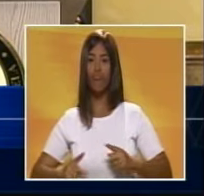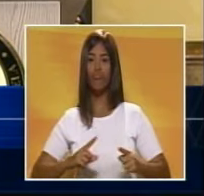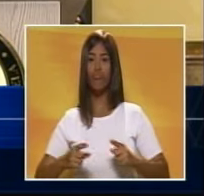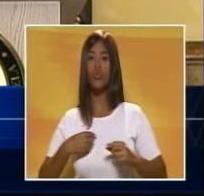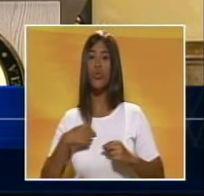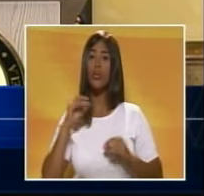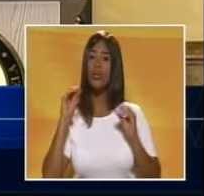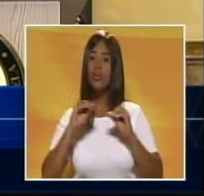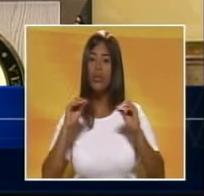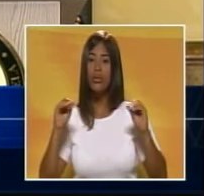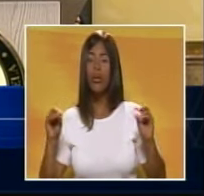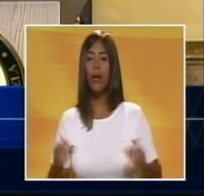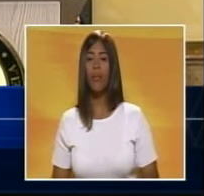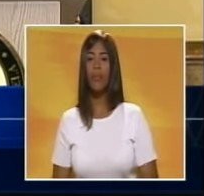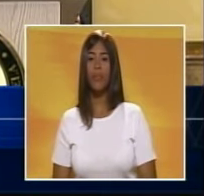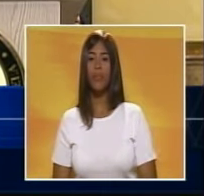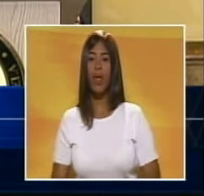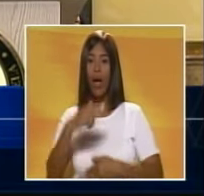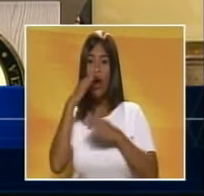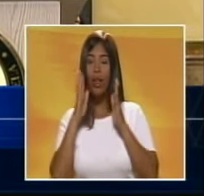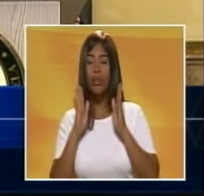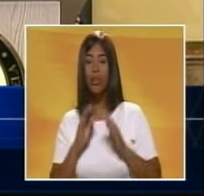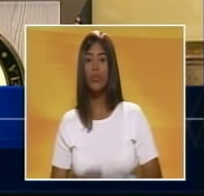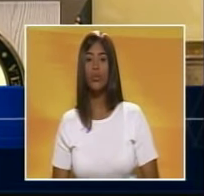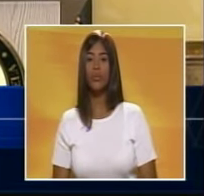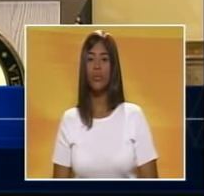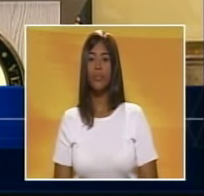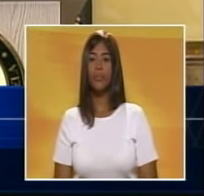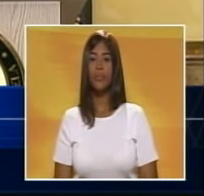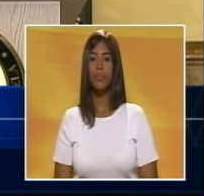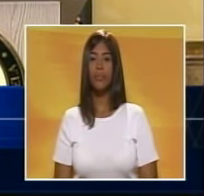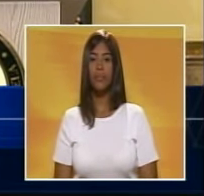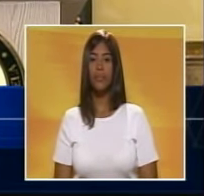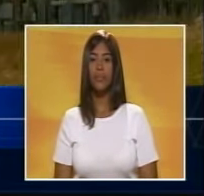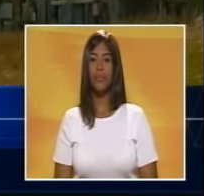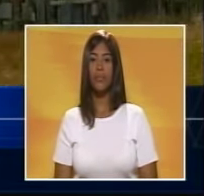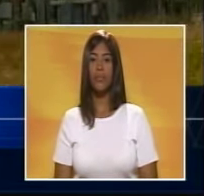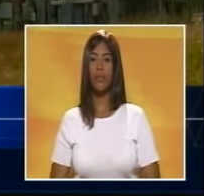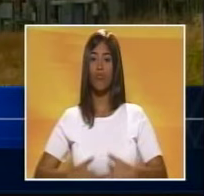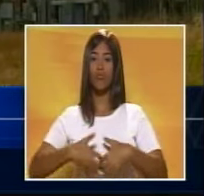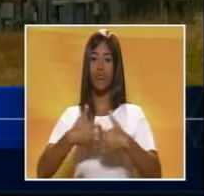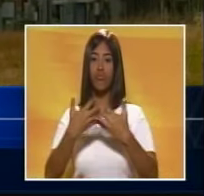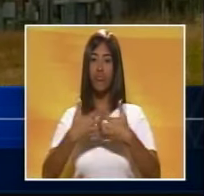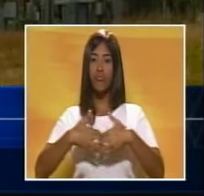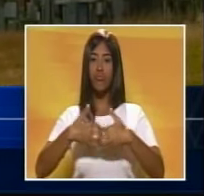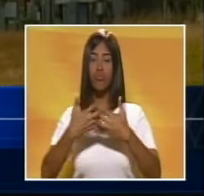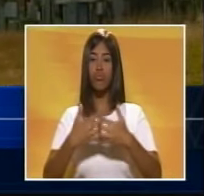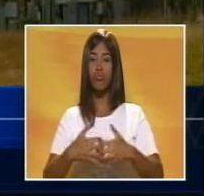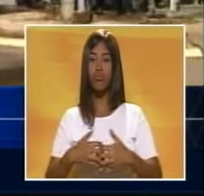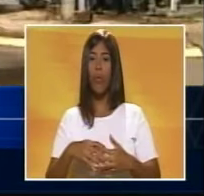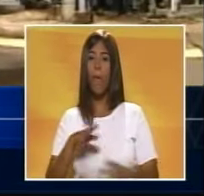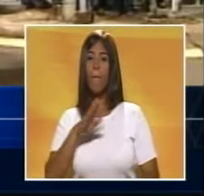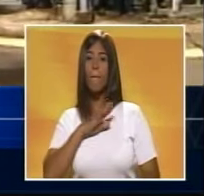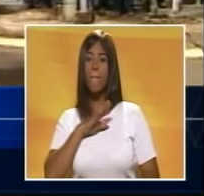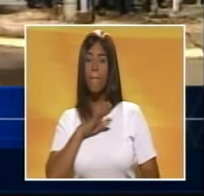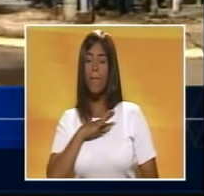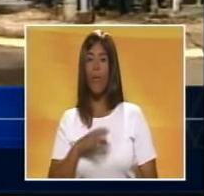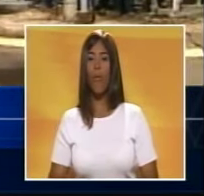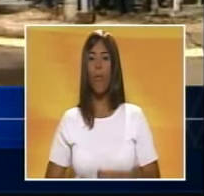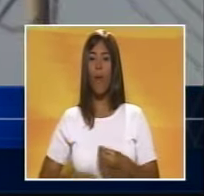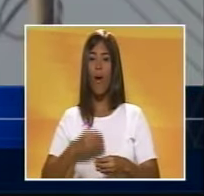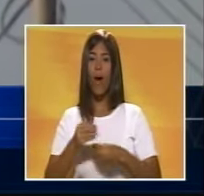llamado, inclusive, atención, le hago un llamado a los fabricantes, importadores